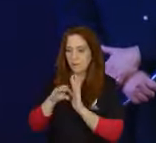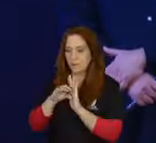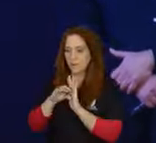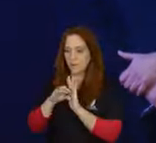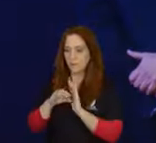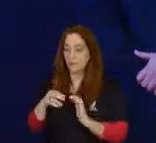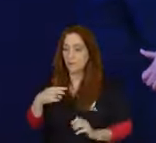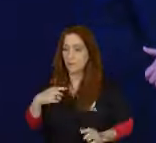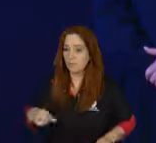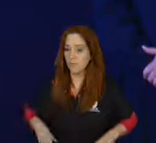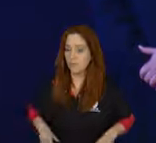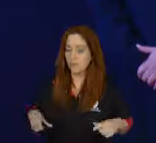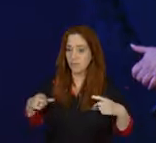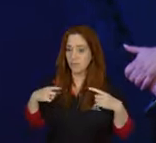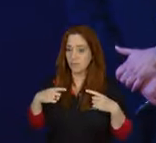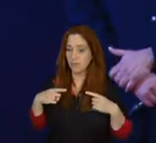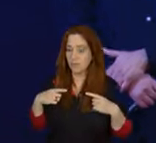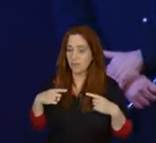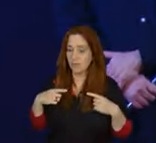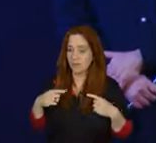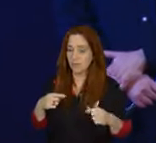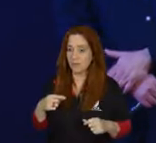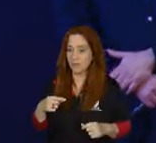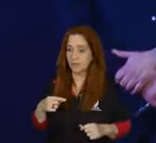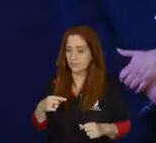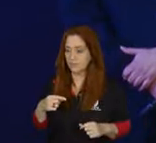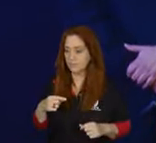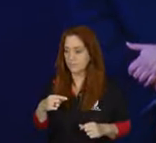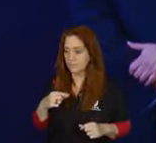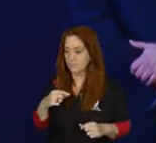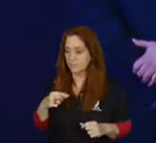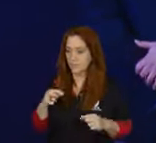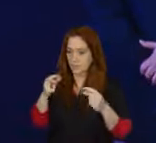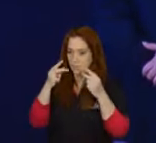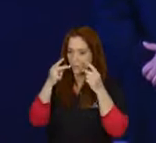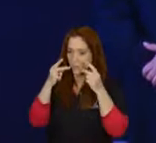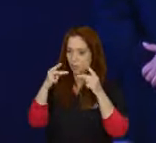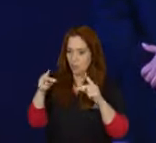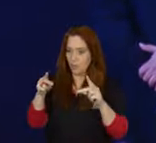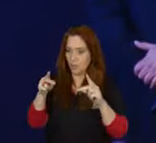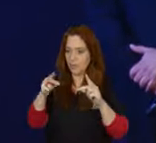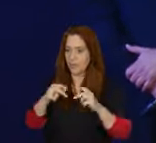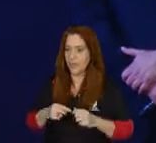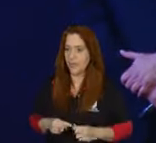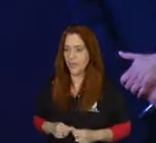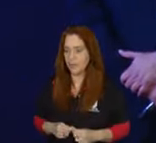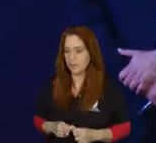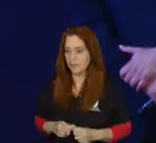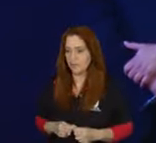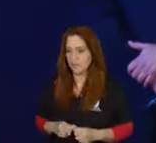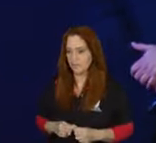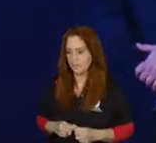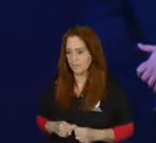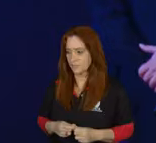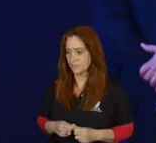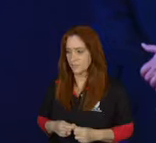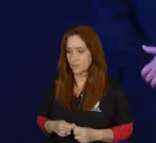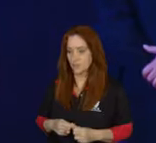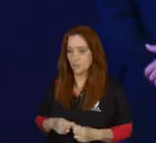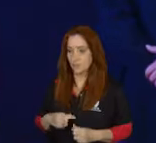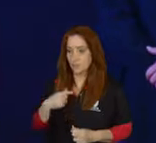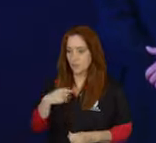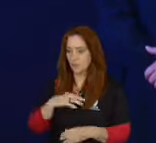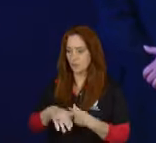soy de todos, del Señor y de todo. Y todo lo celebro y todo lo digo, no tengo nada que esconder. Así que póngame a